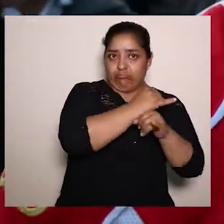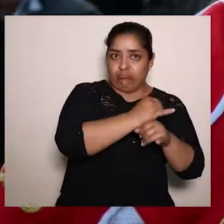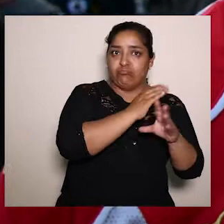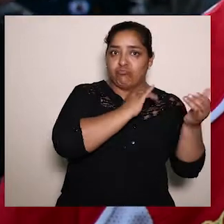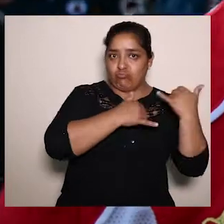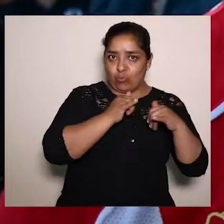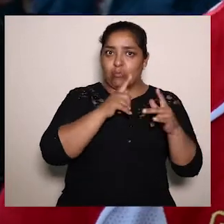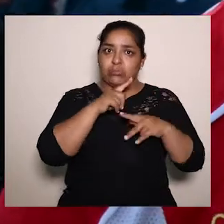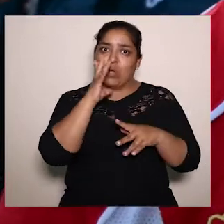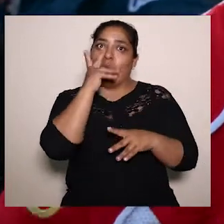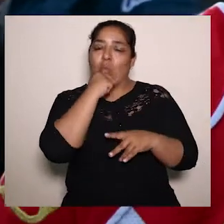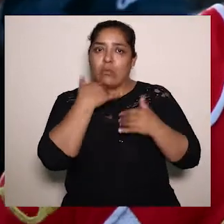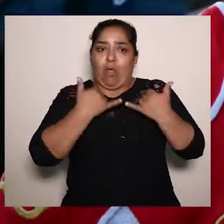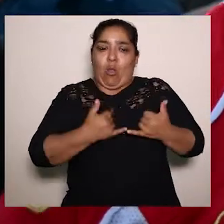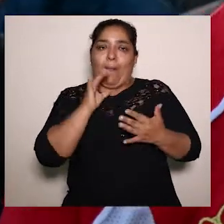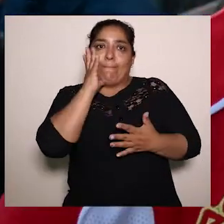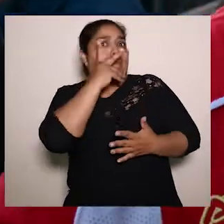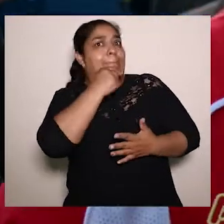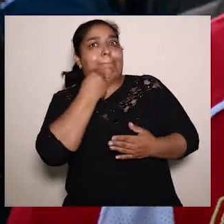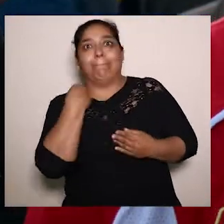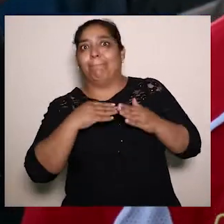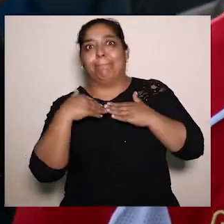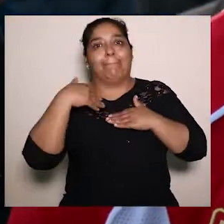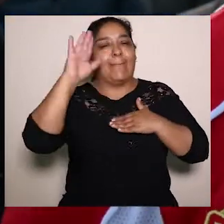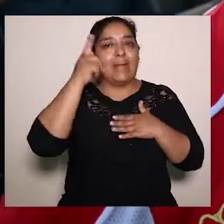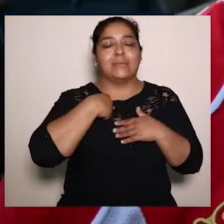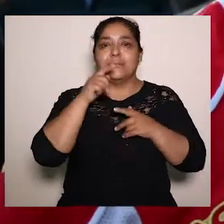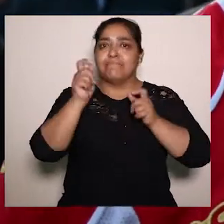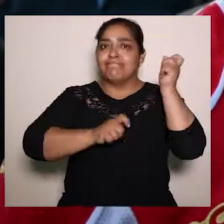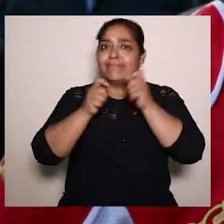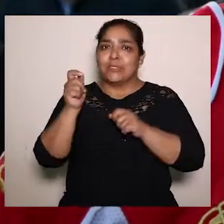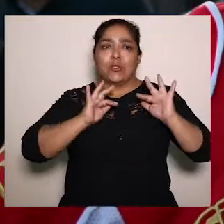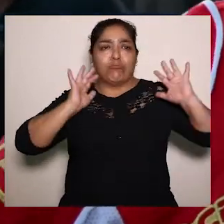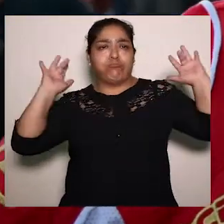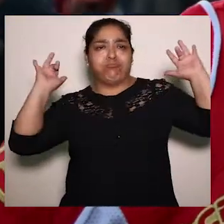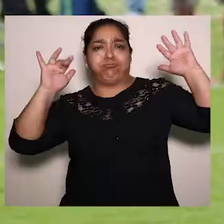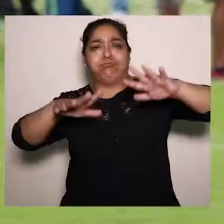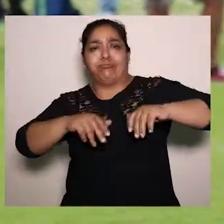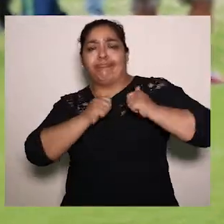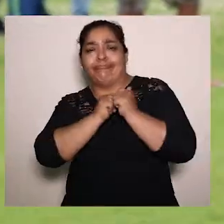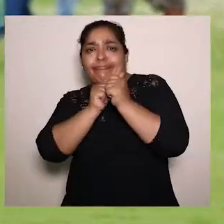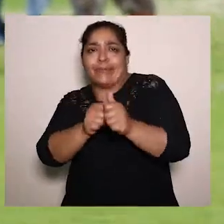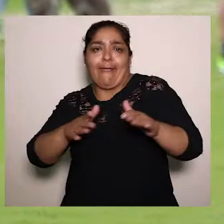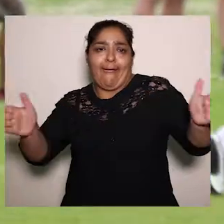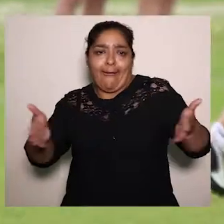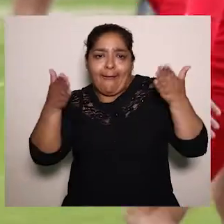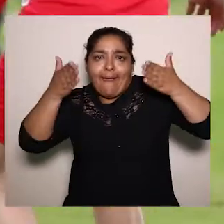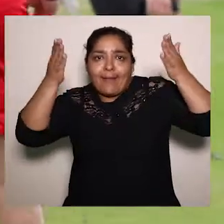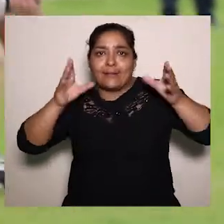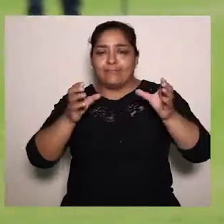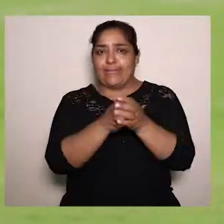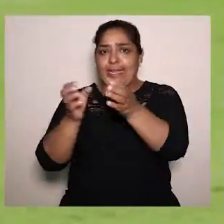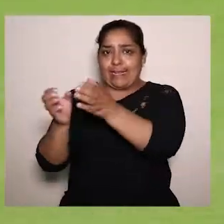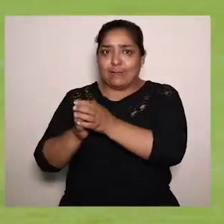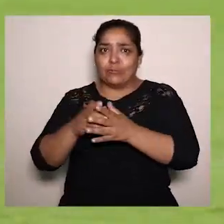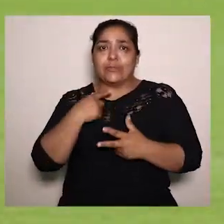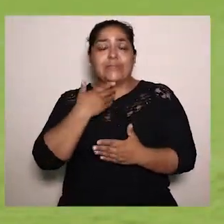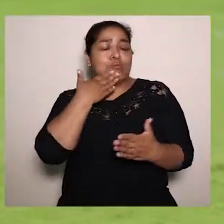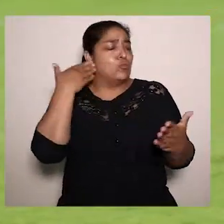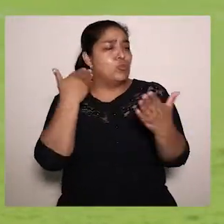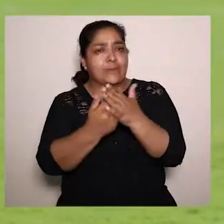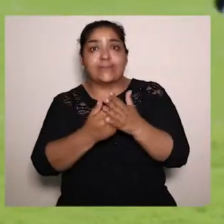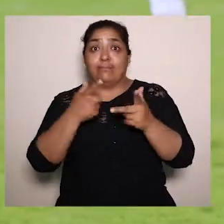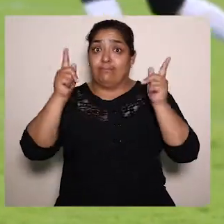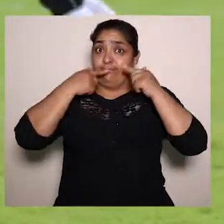súper bonita hoy yo creo que ha sido más gracias a todos todo el público que ha venido que ha animado a los dos equipos muchísimas gracias y nos